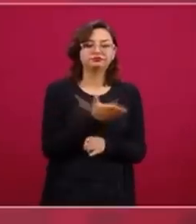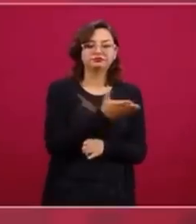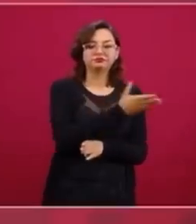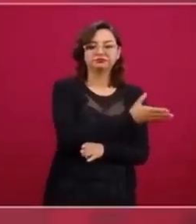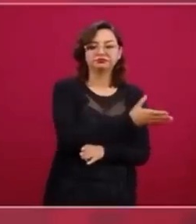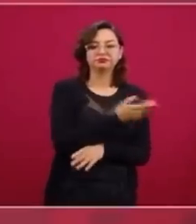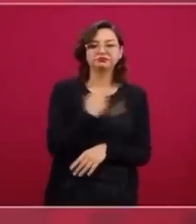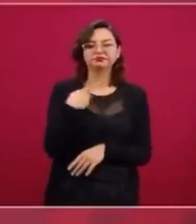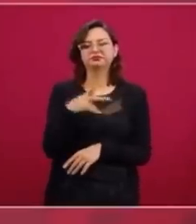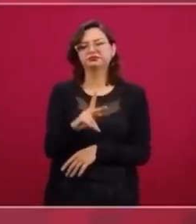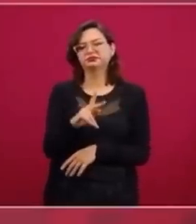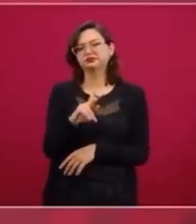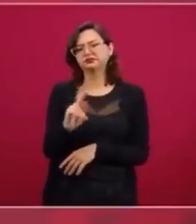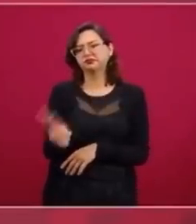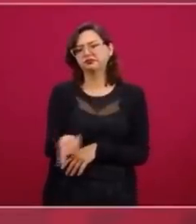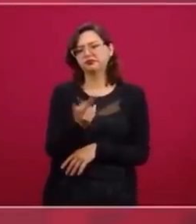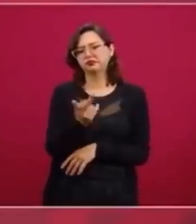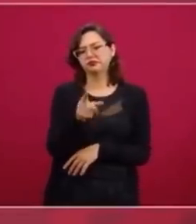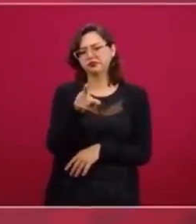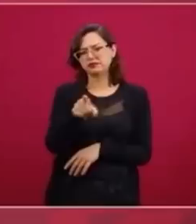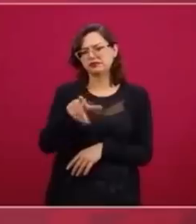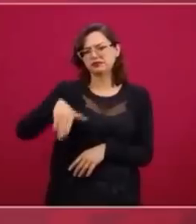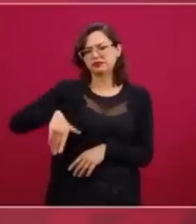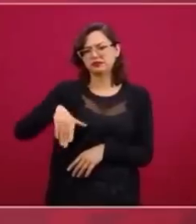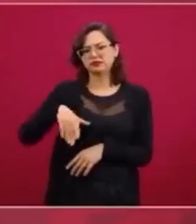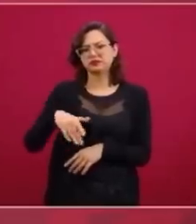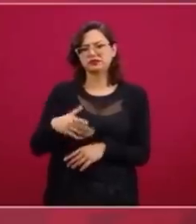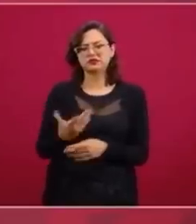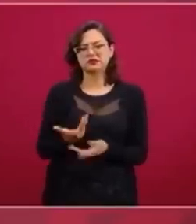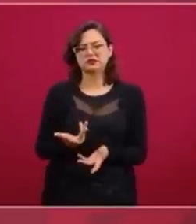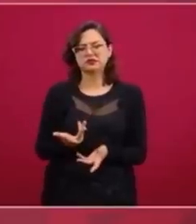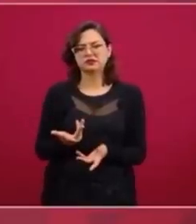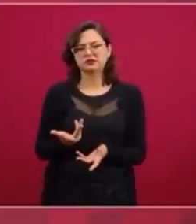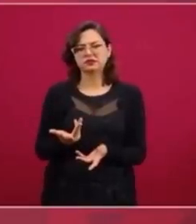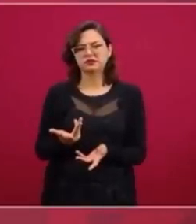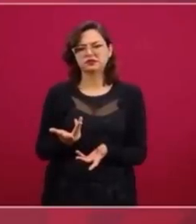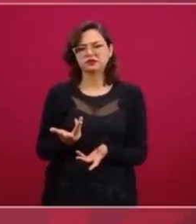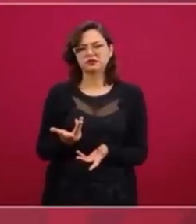con la pregunta de la compañera